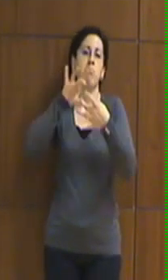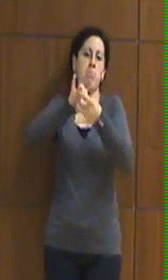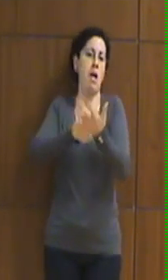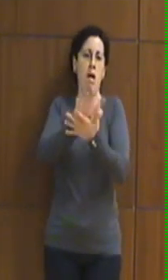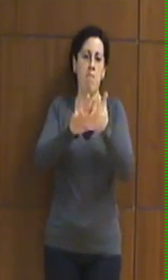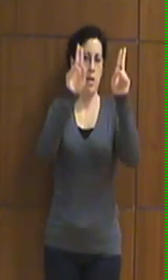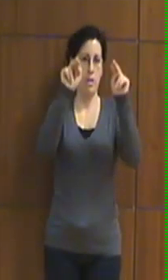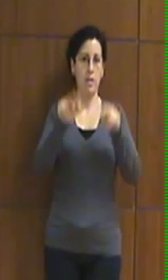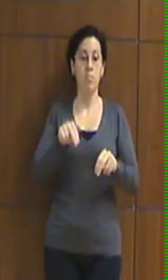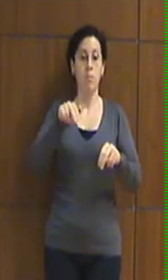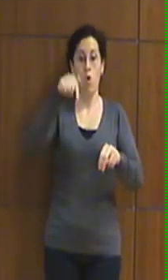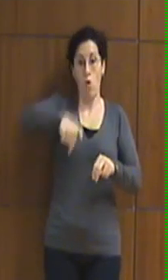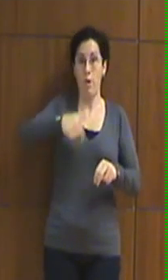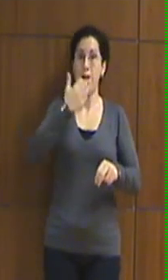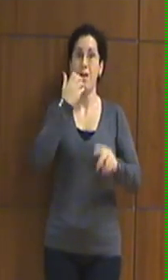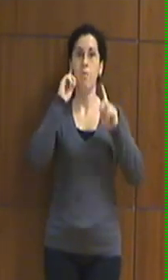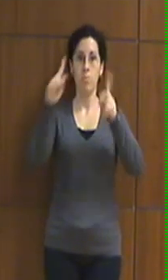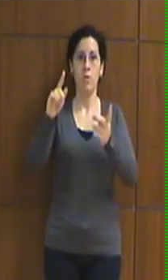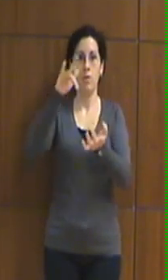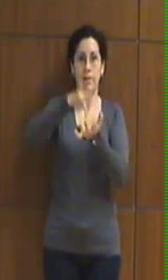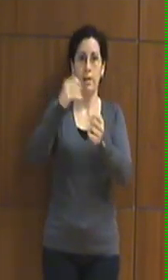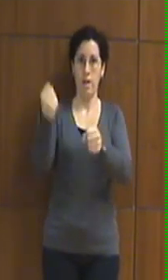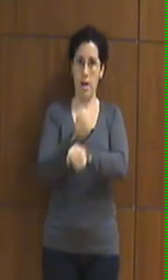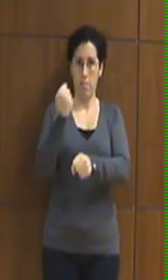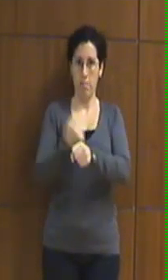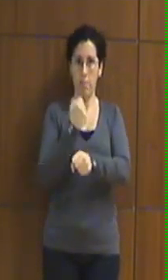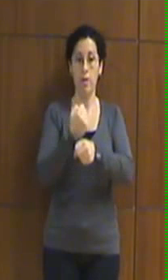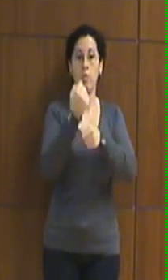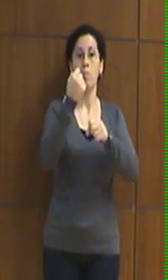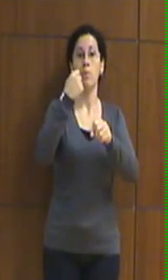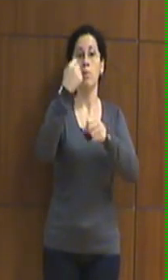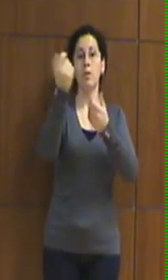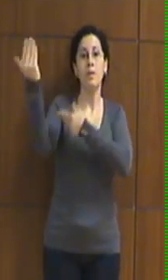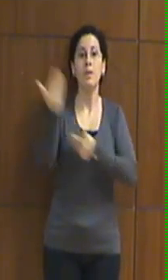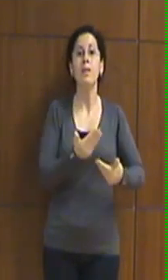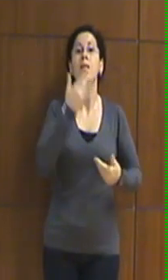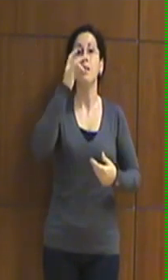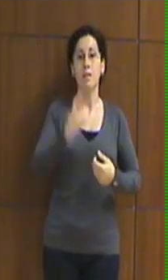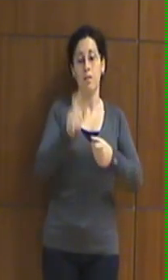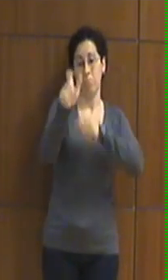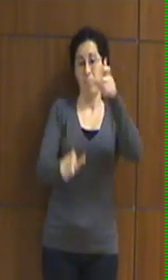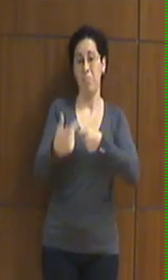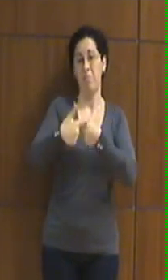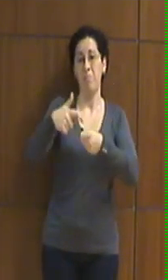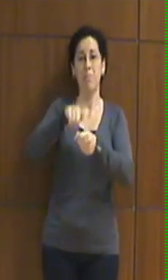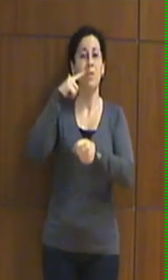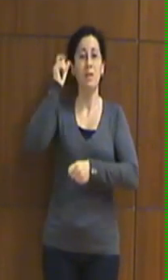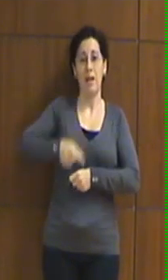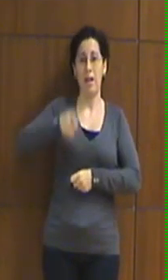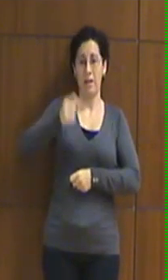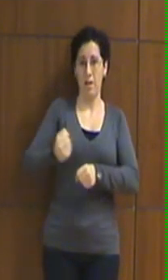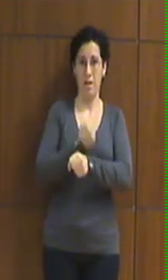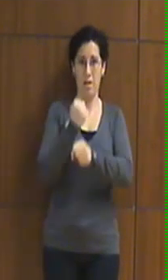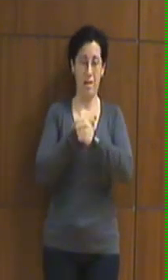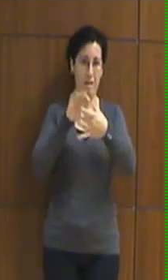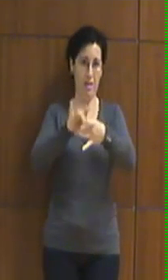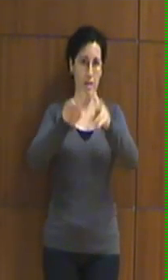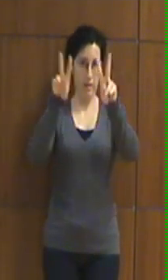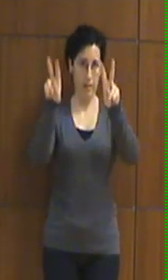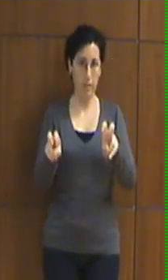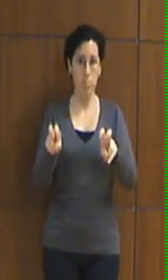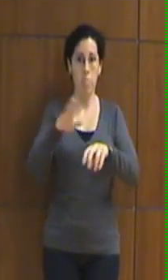las experiencias de distintos actores que puedan estar involucrados en él y que puedan plantearnos